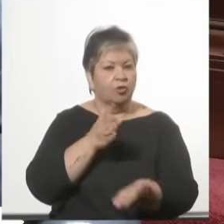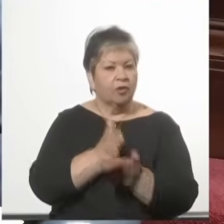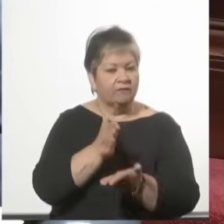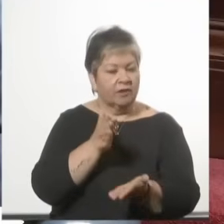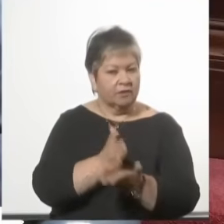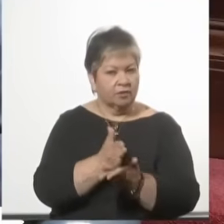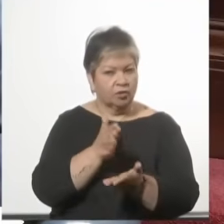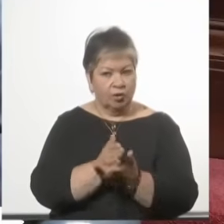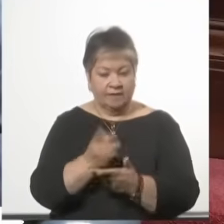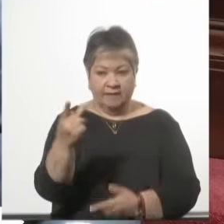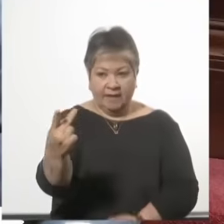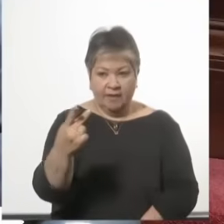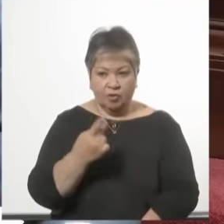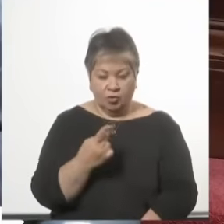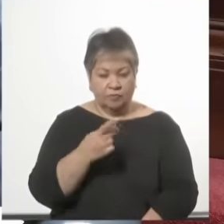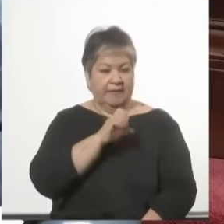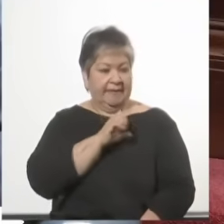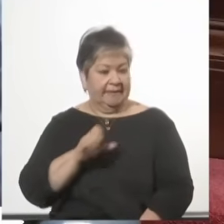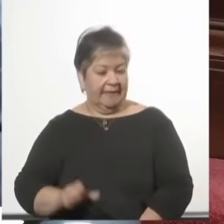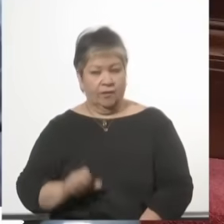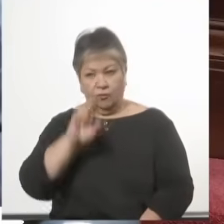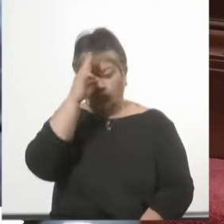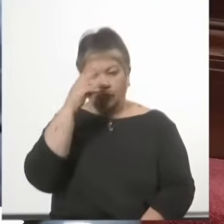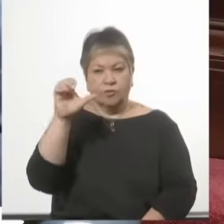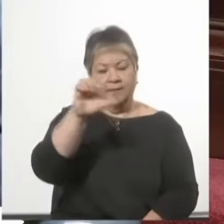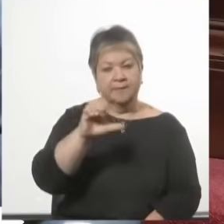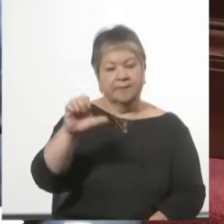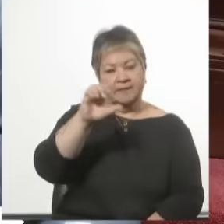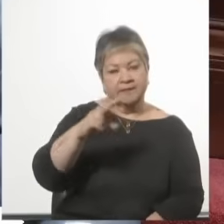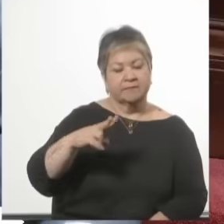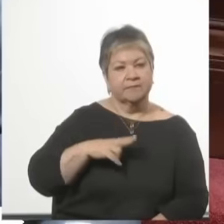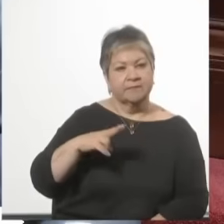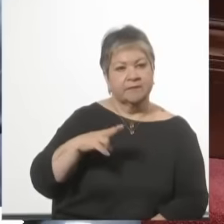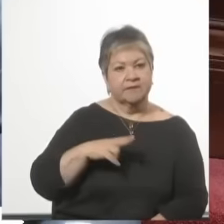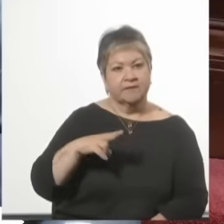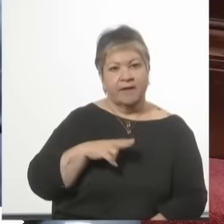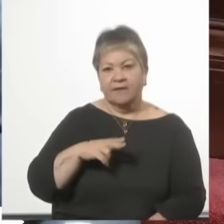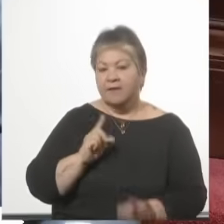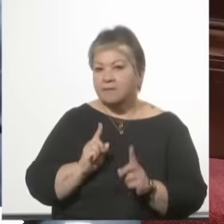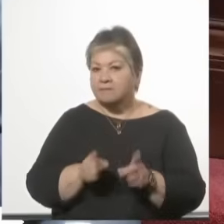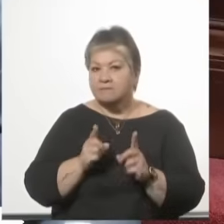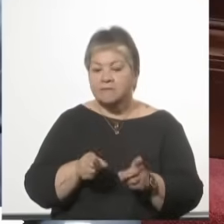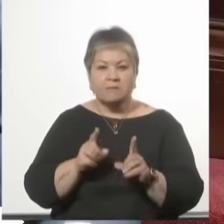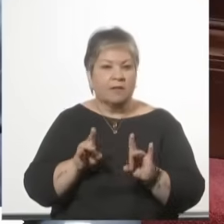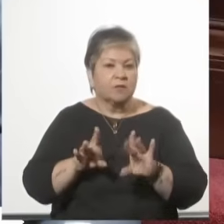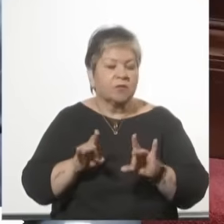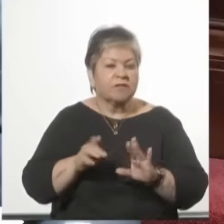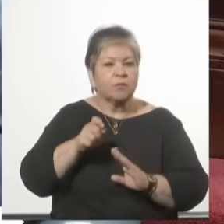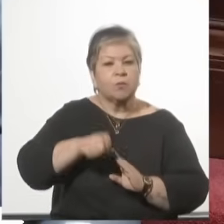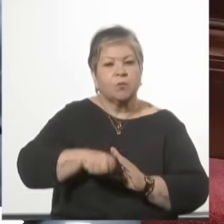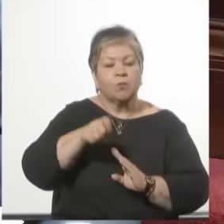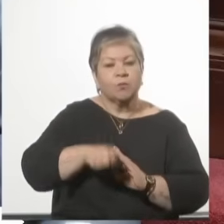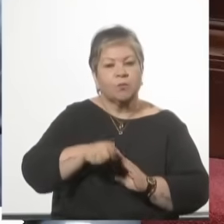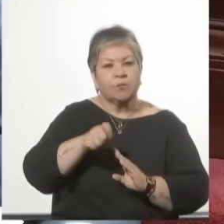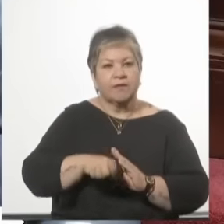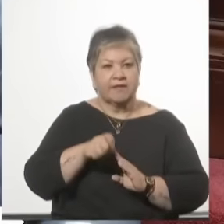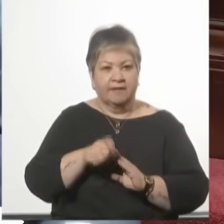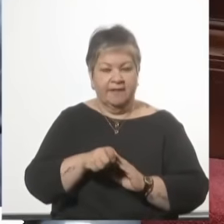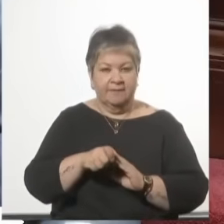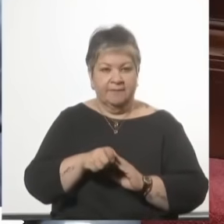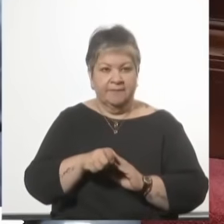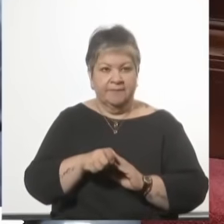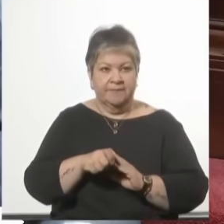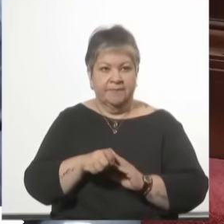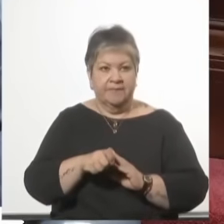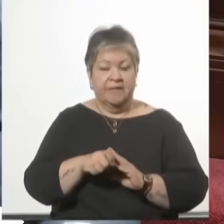buena fe entre las partes, que está en la base misma del concepto de negocio jurídico obligacional, es de tal importancia y relevancia jurídica y social